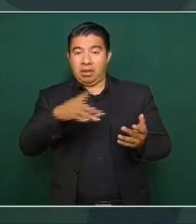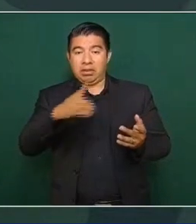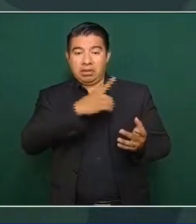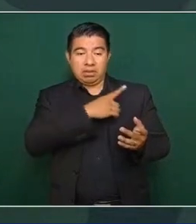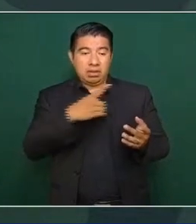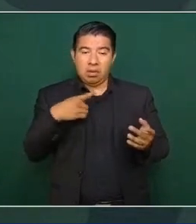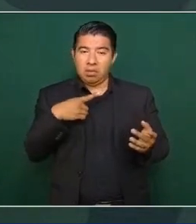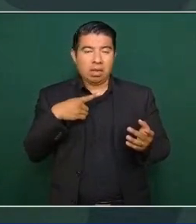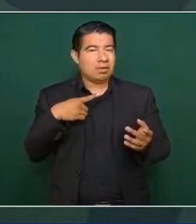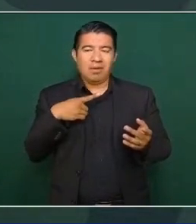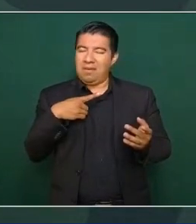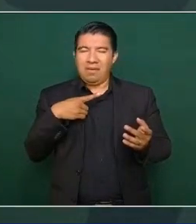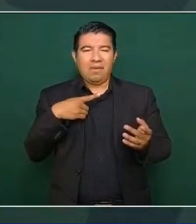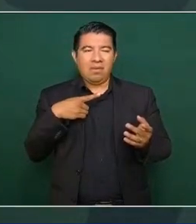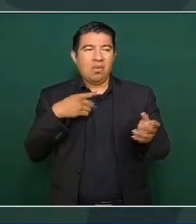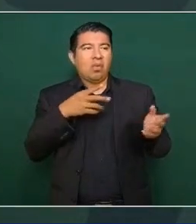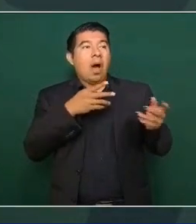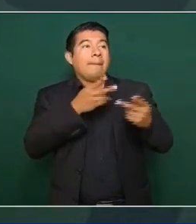presupuesto.